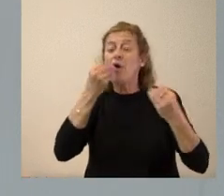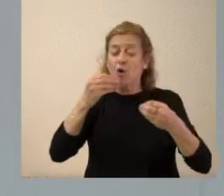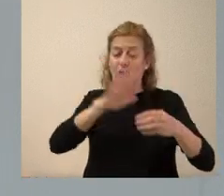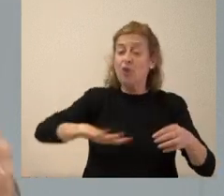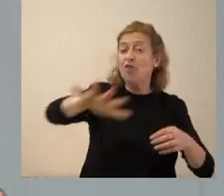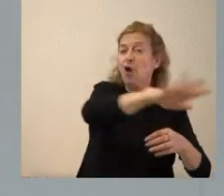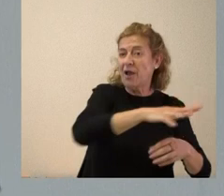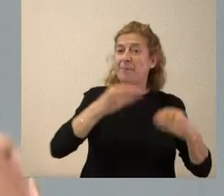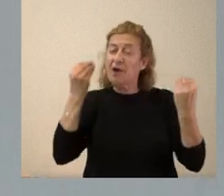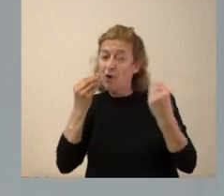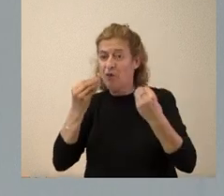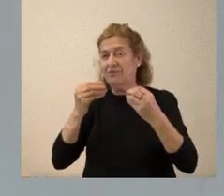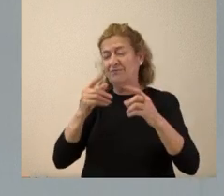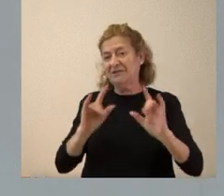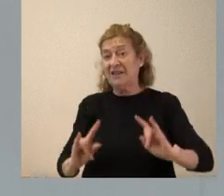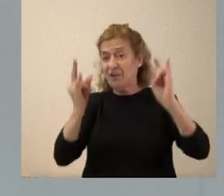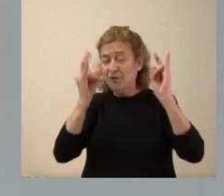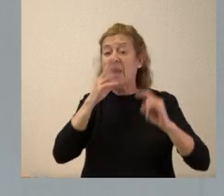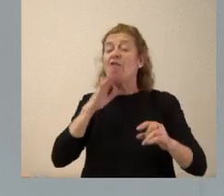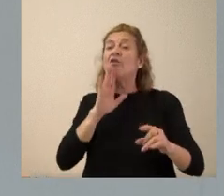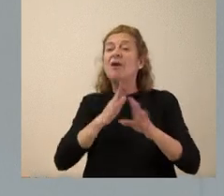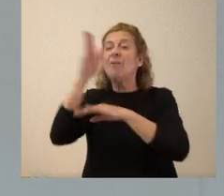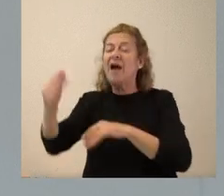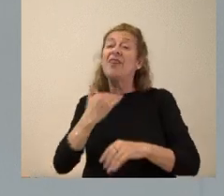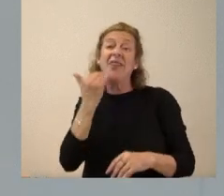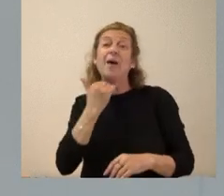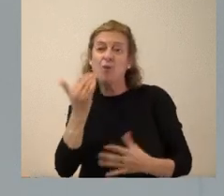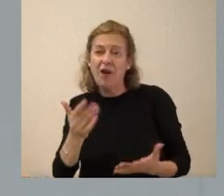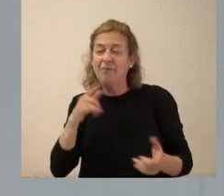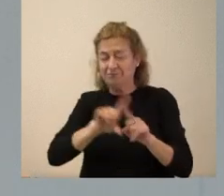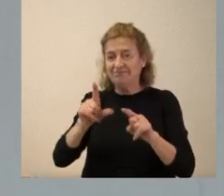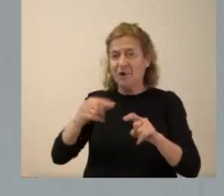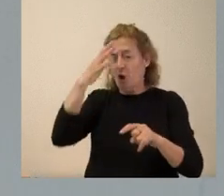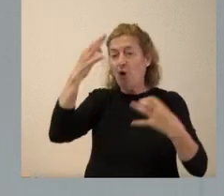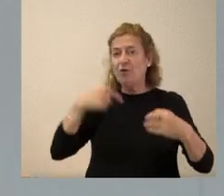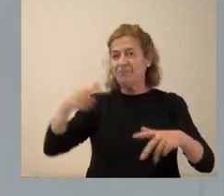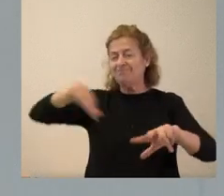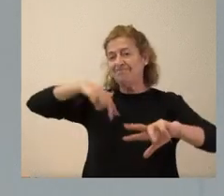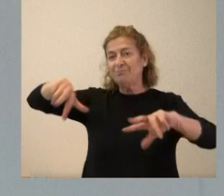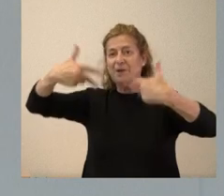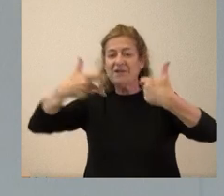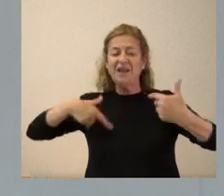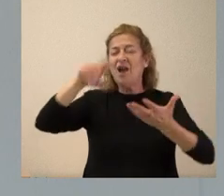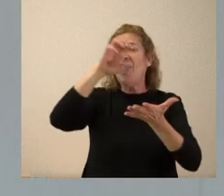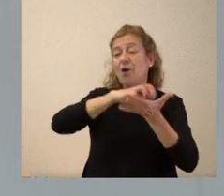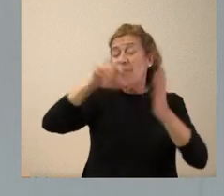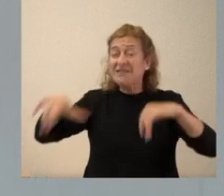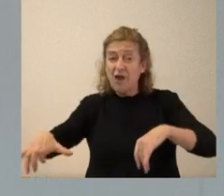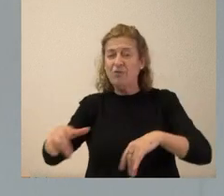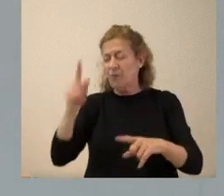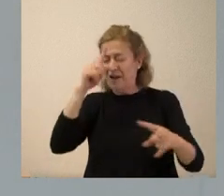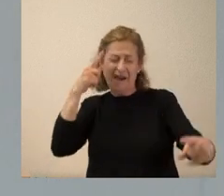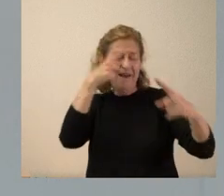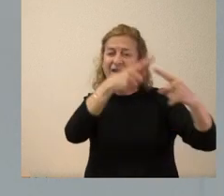instalaciones en este caso concreto llegamos a Zamora y que lógicamente nos está permitiendo que la nuestra siga siendo una comunidad de referencia en